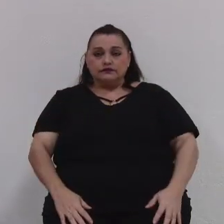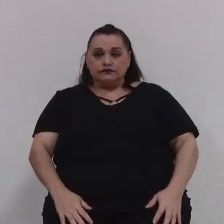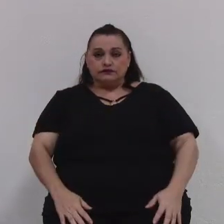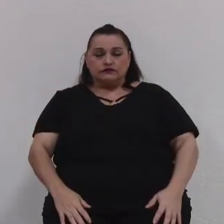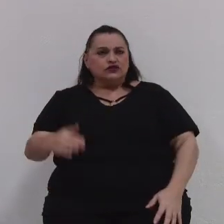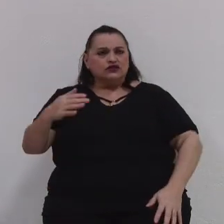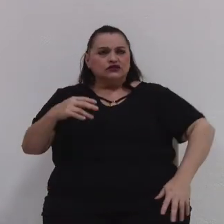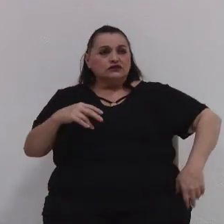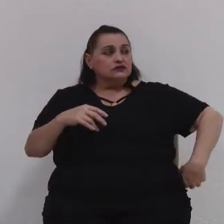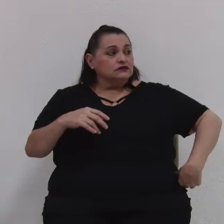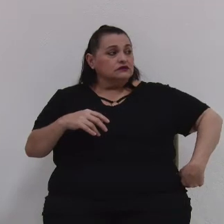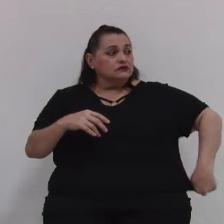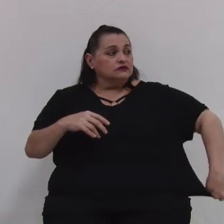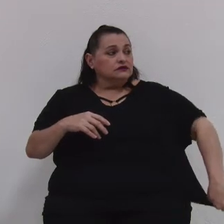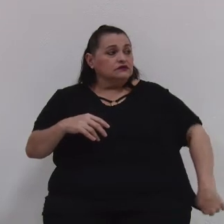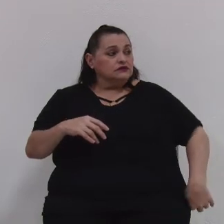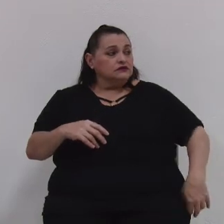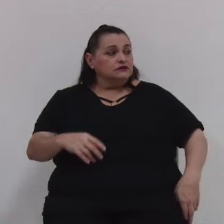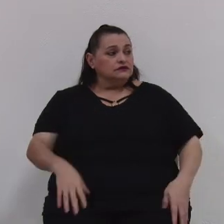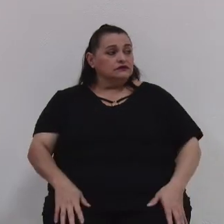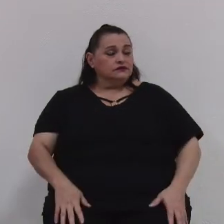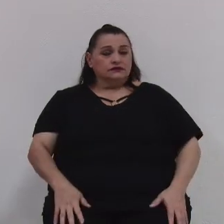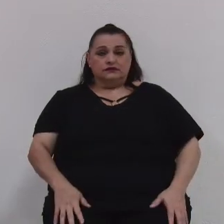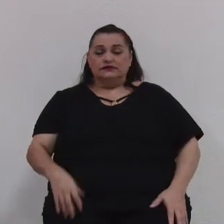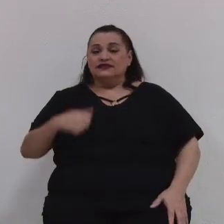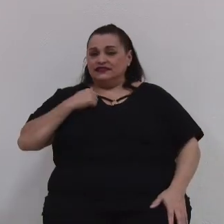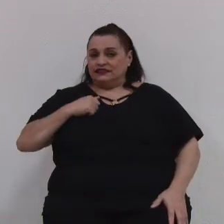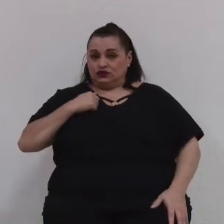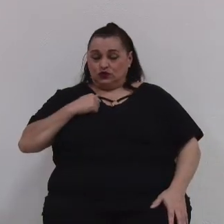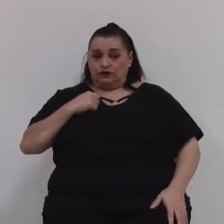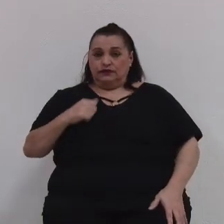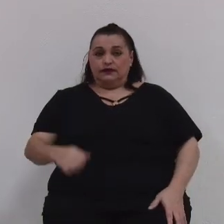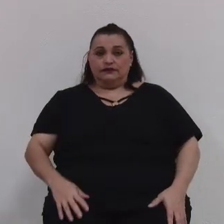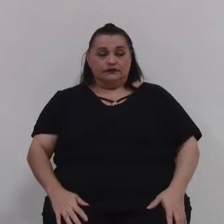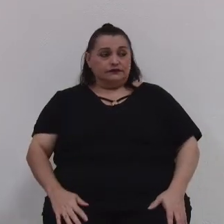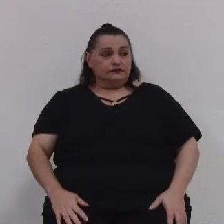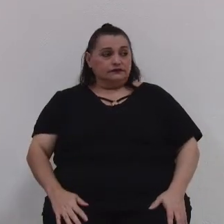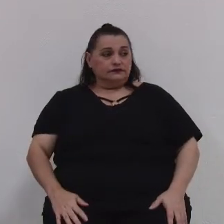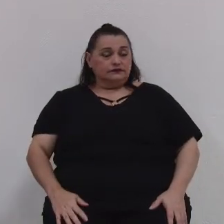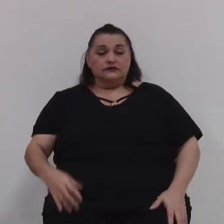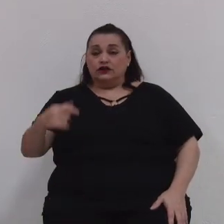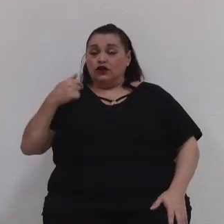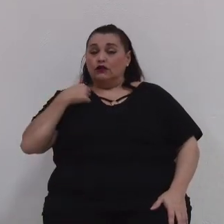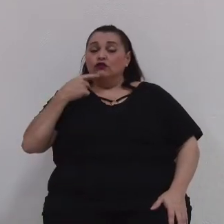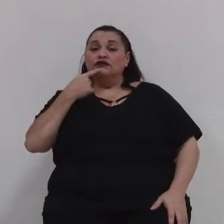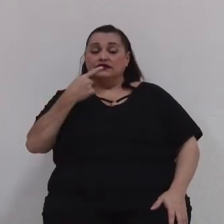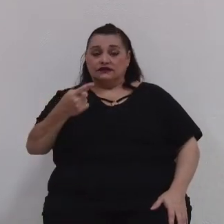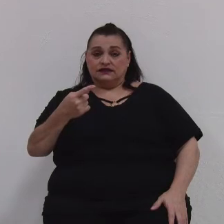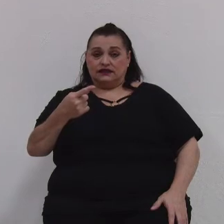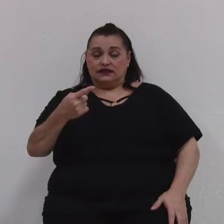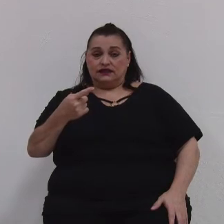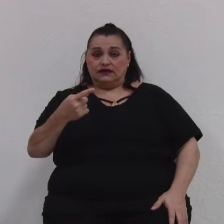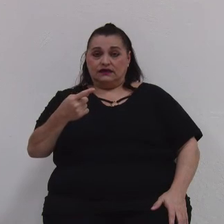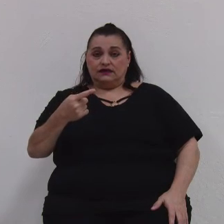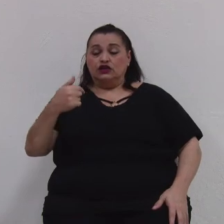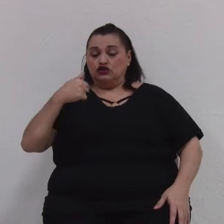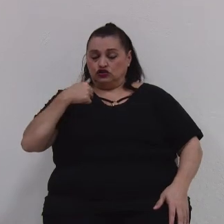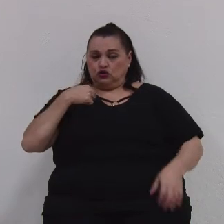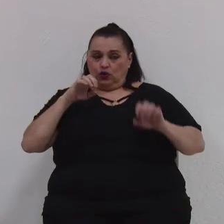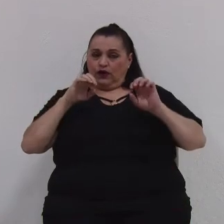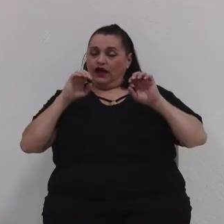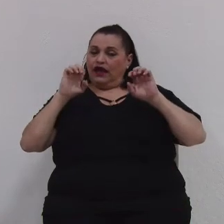¿No se escucha? Bueno. Sí, sí. Disculpen. Como les decía, soy